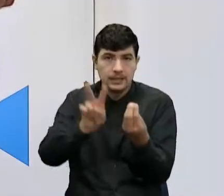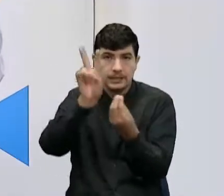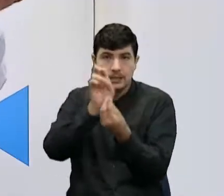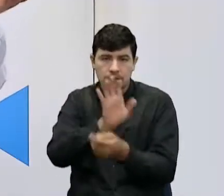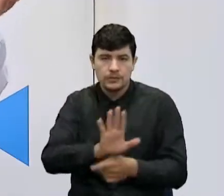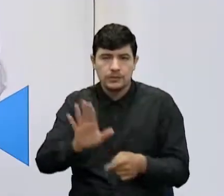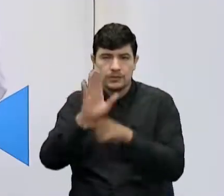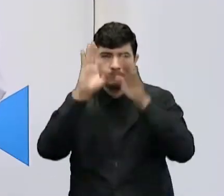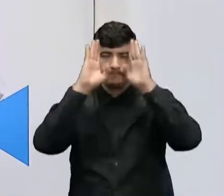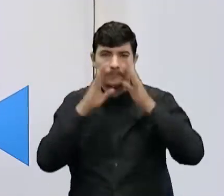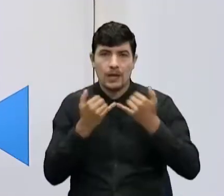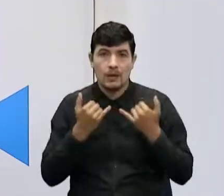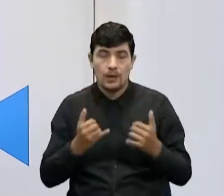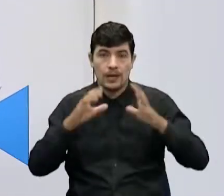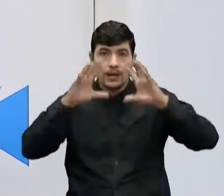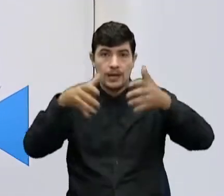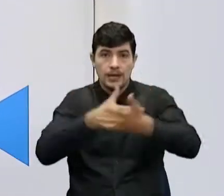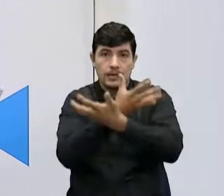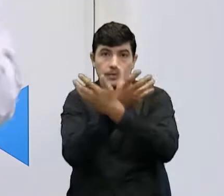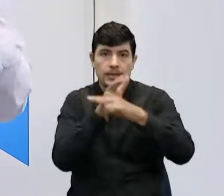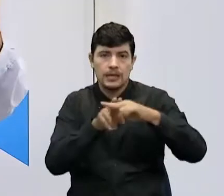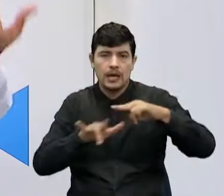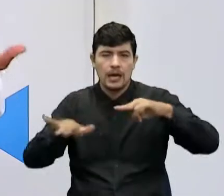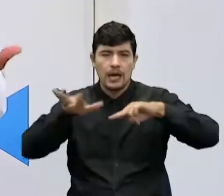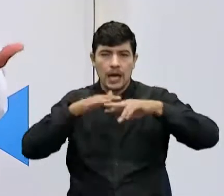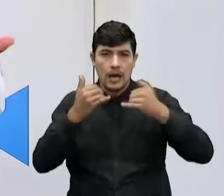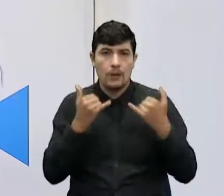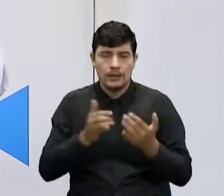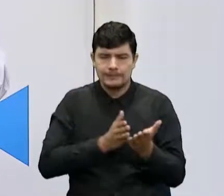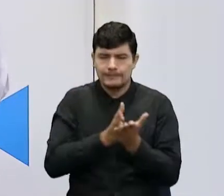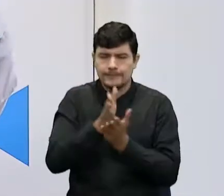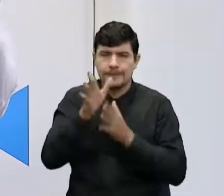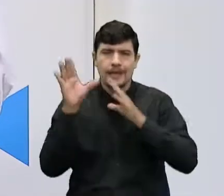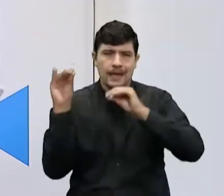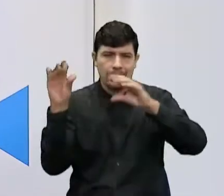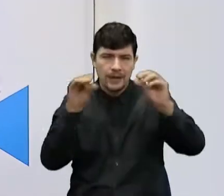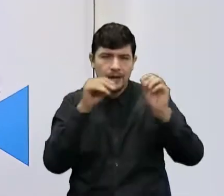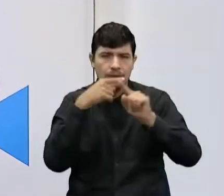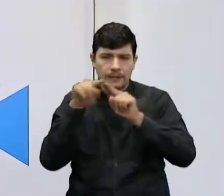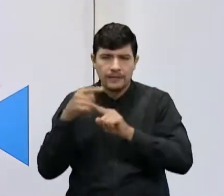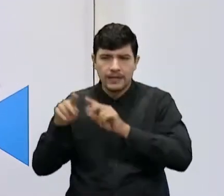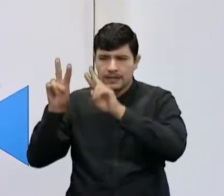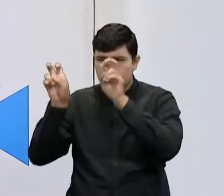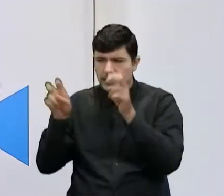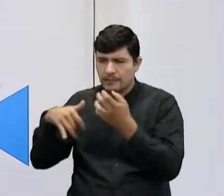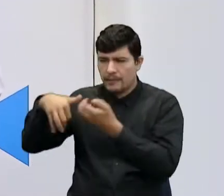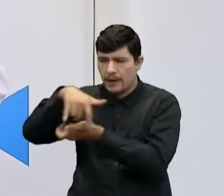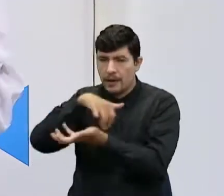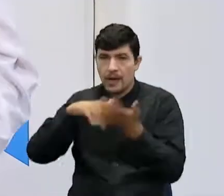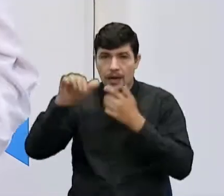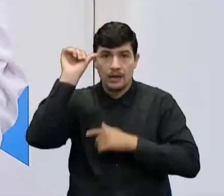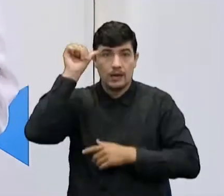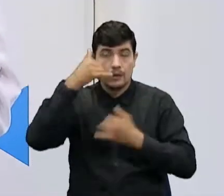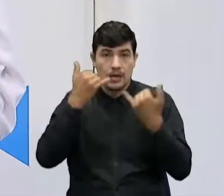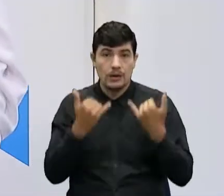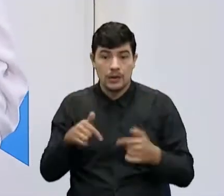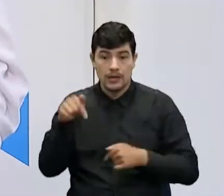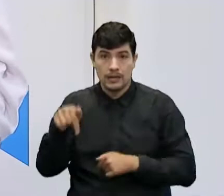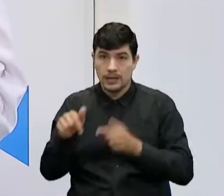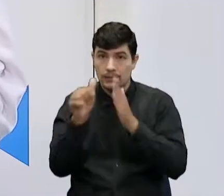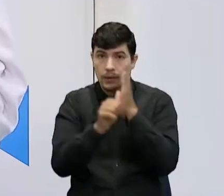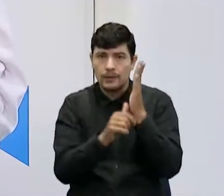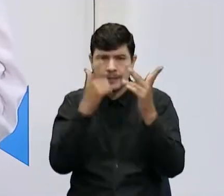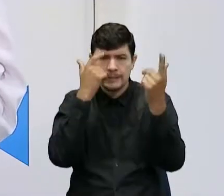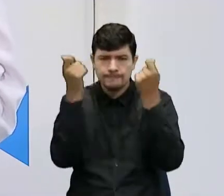Van a estar muy atentos durante la clase de ciencias naturales Porque vamos a seguir tratando acerca de ecosistemas Recuerde que esto es una estrategia educativa